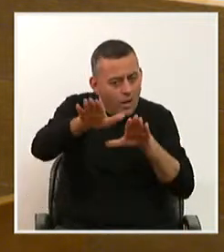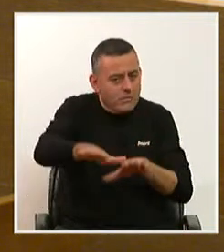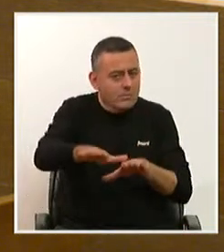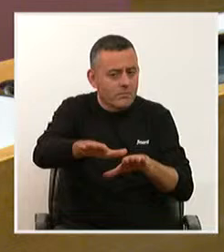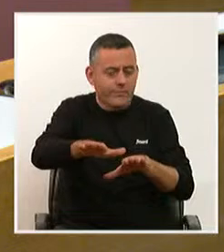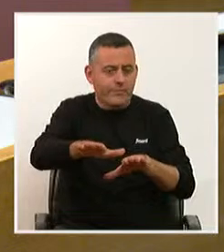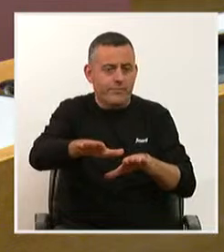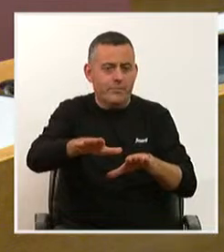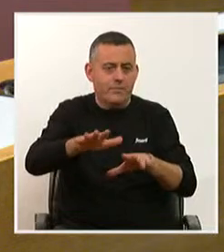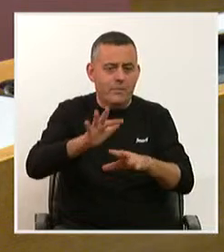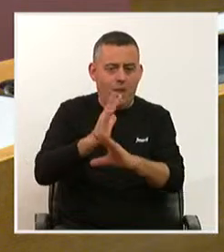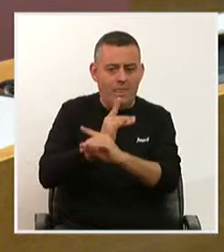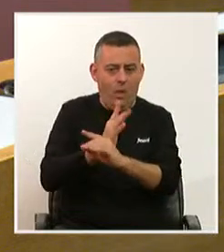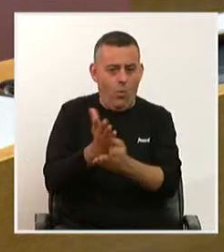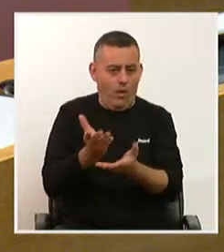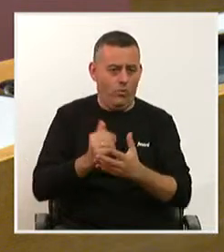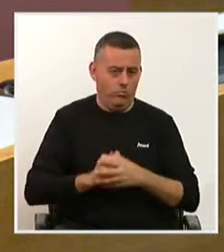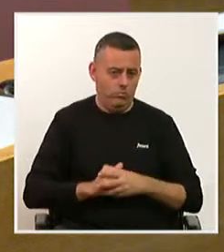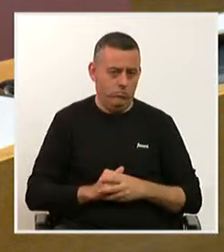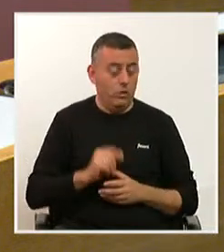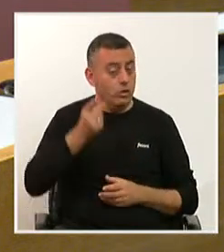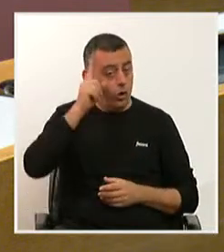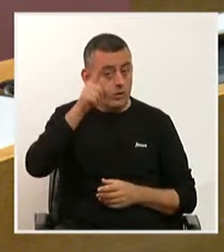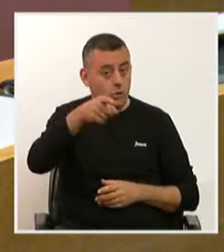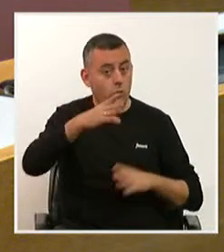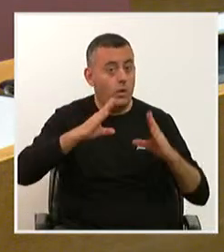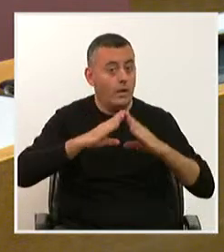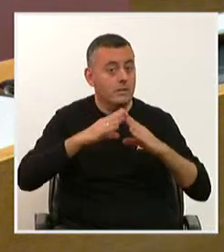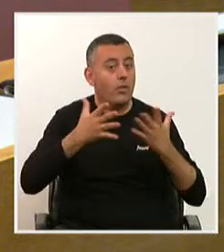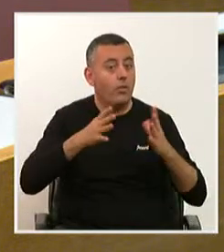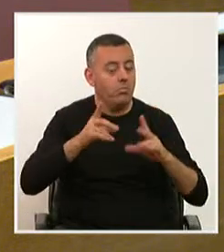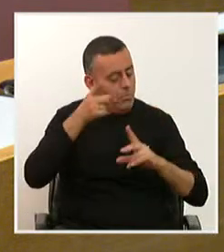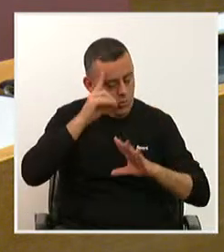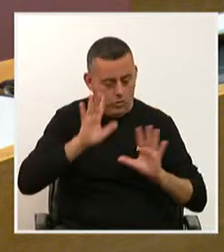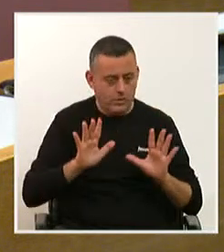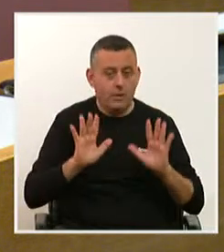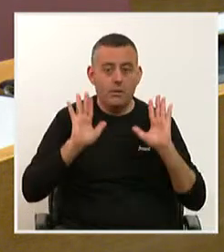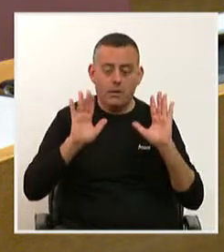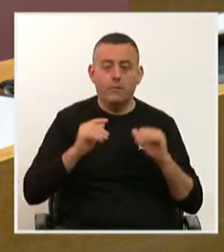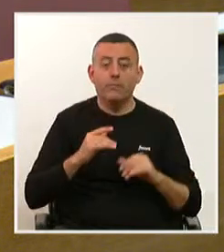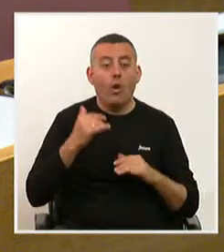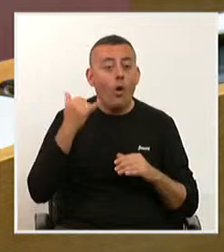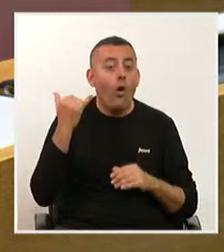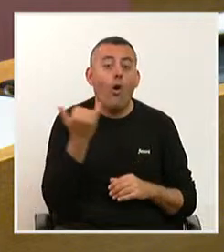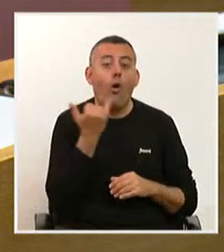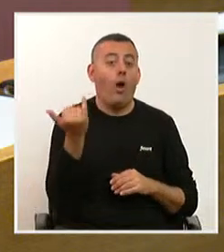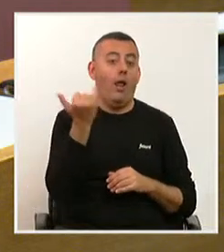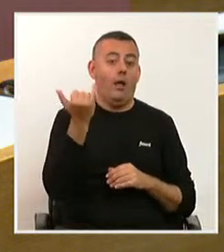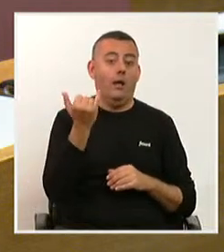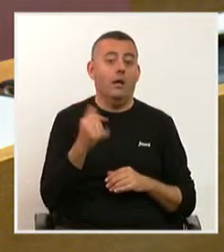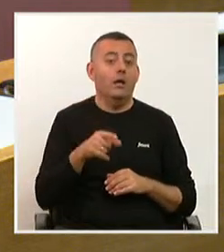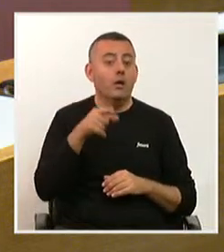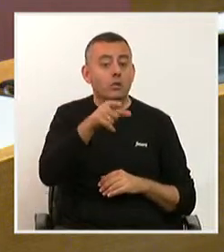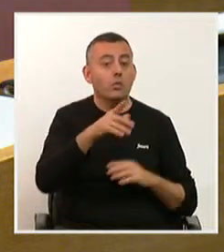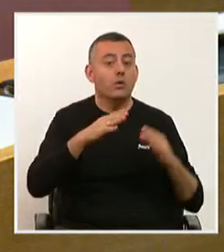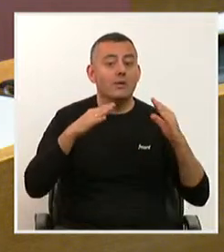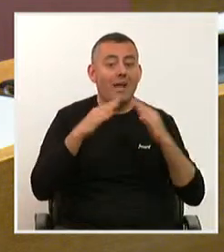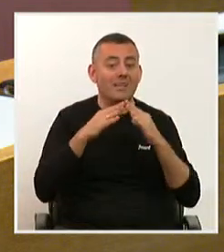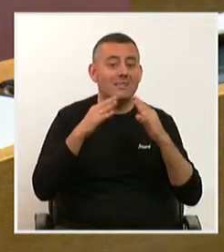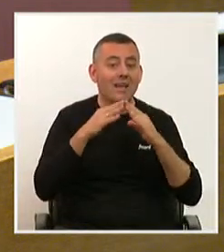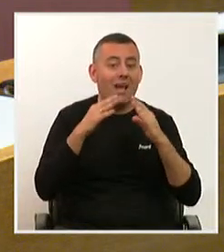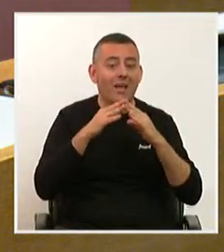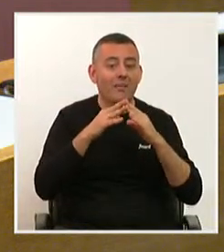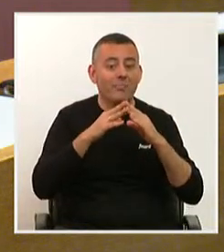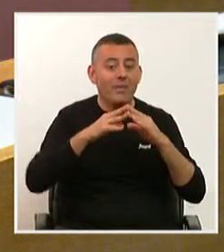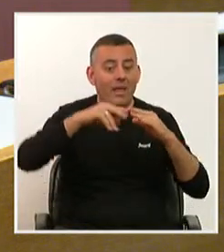sé de dónde vivirá usted Pero ojalá que pongan casas de apuestas debajo de sus casas y de sus